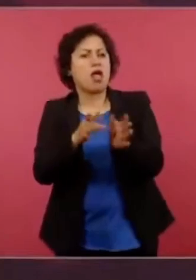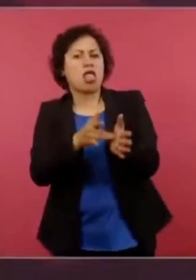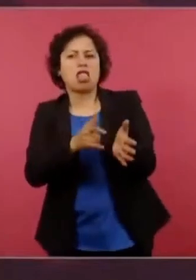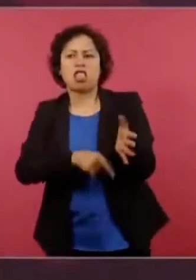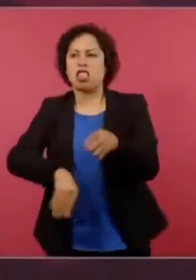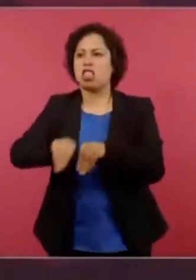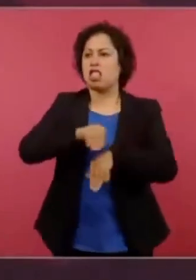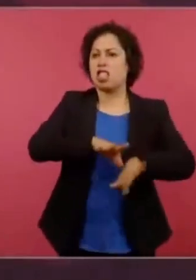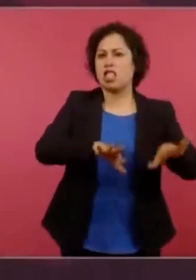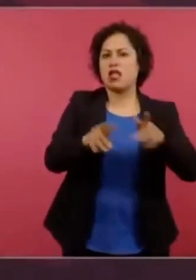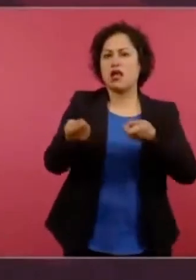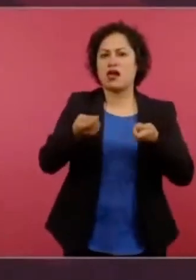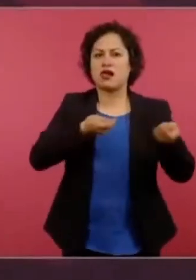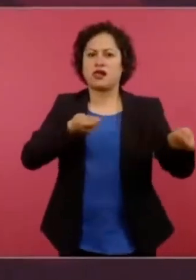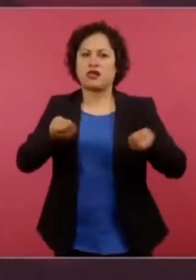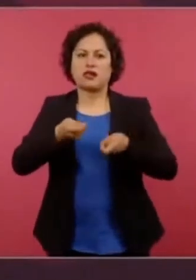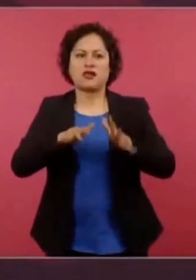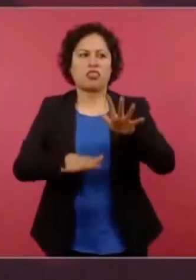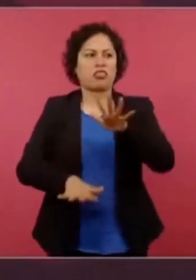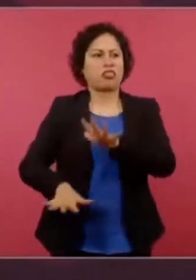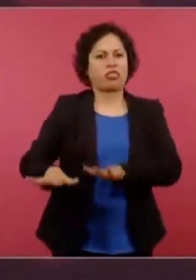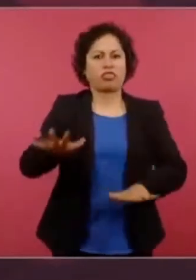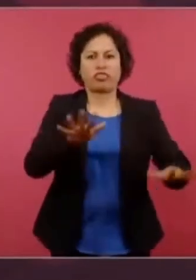y muy